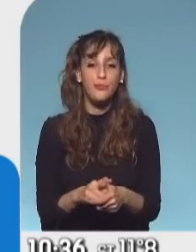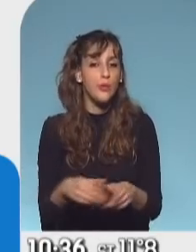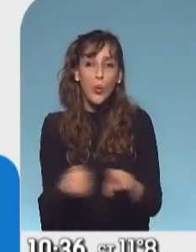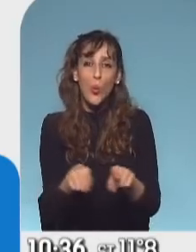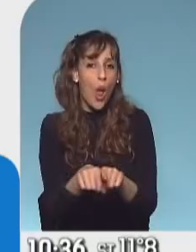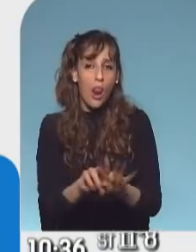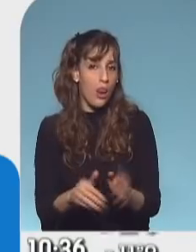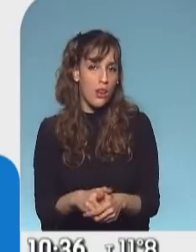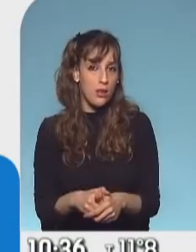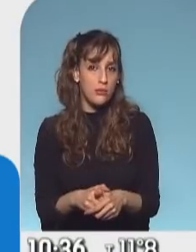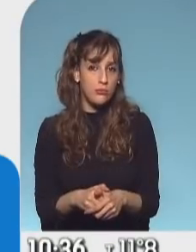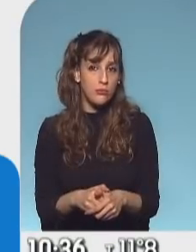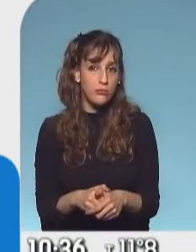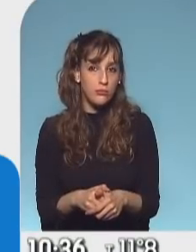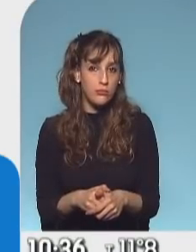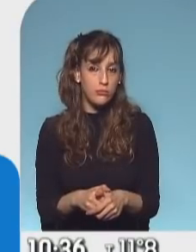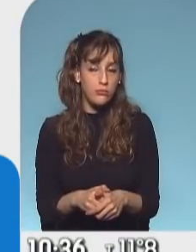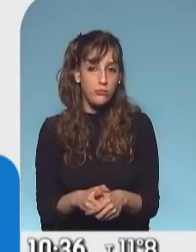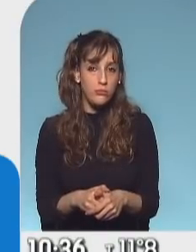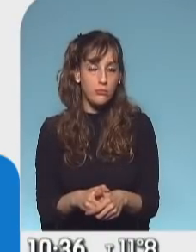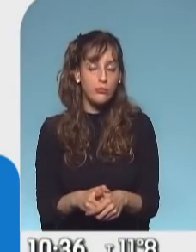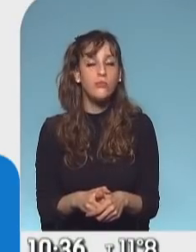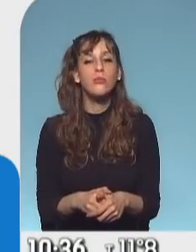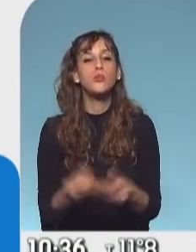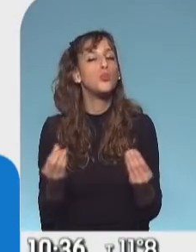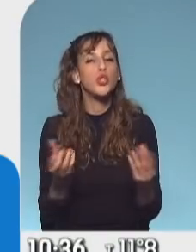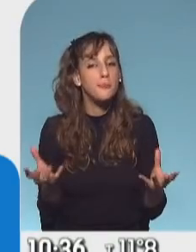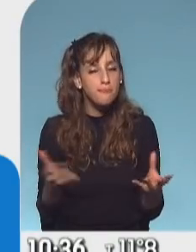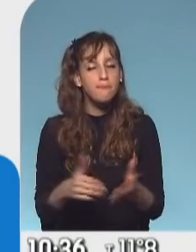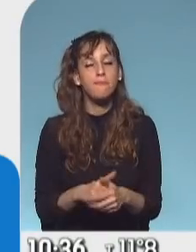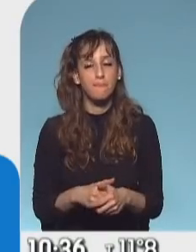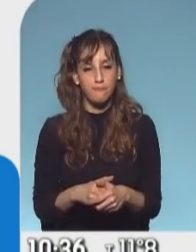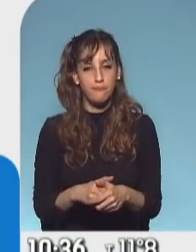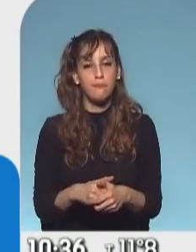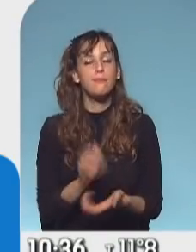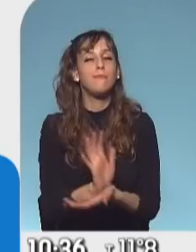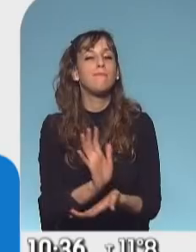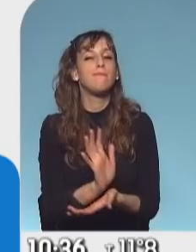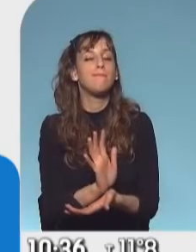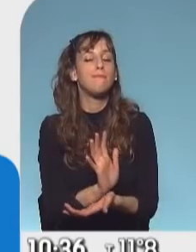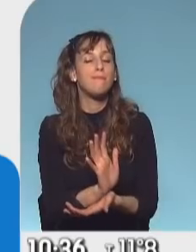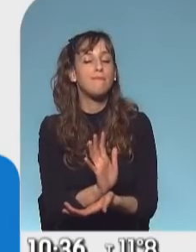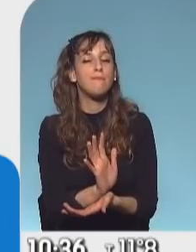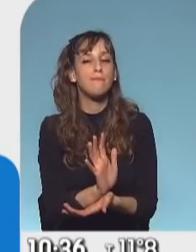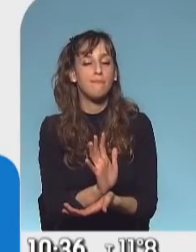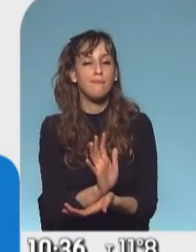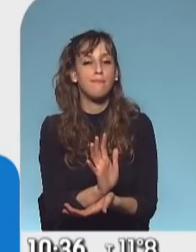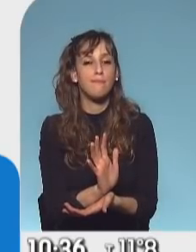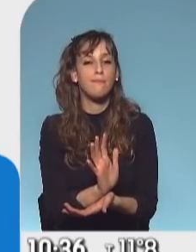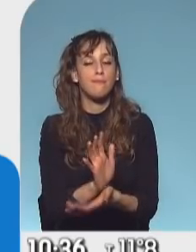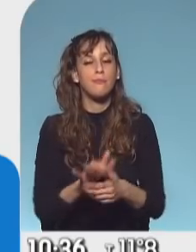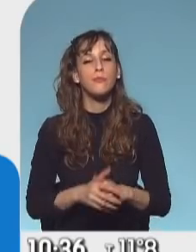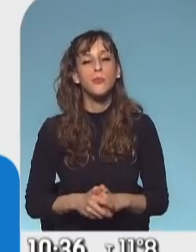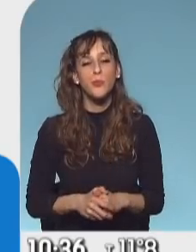globo. Porque la teoría de los globos, la